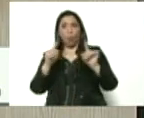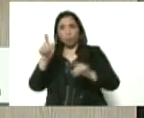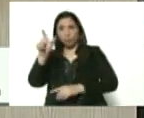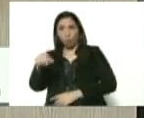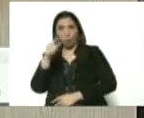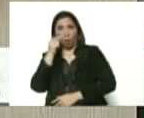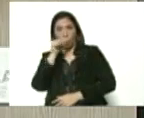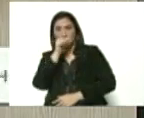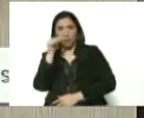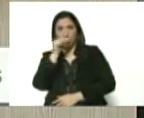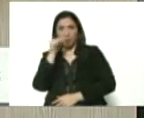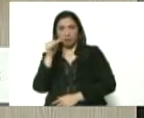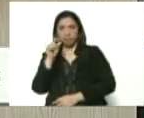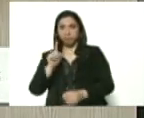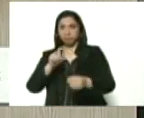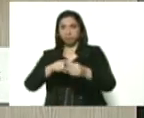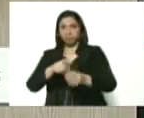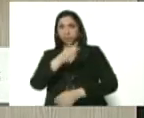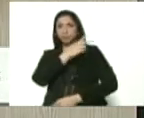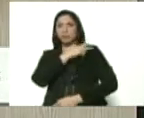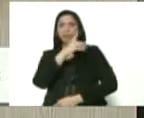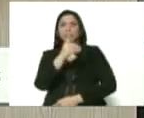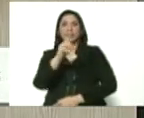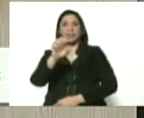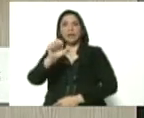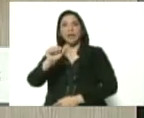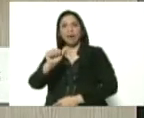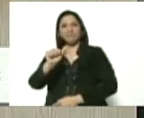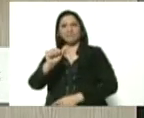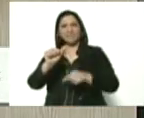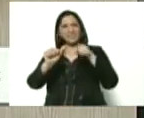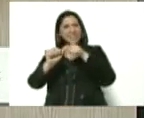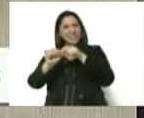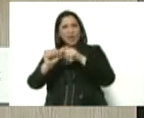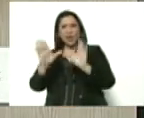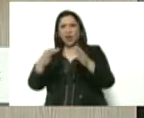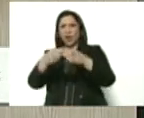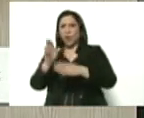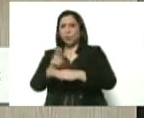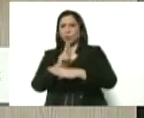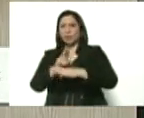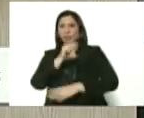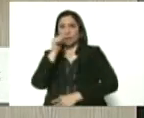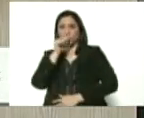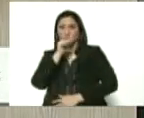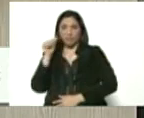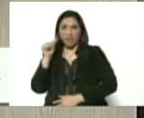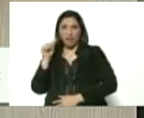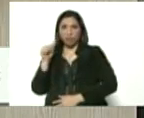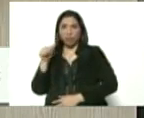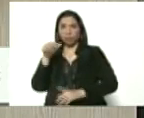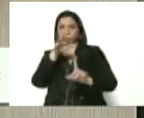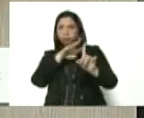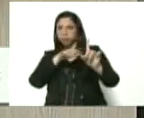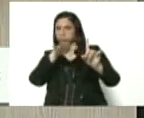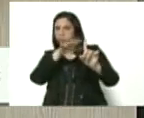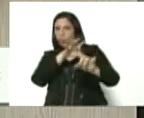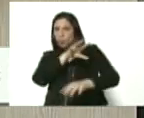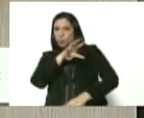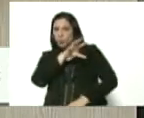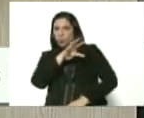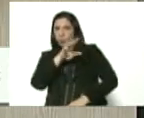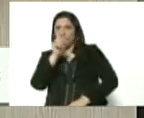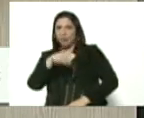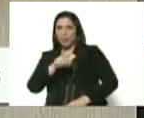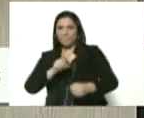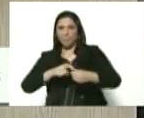narcotraficante, agente de la DEA. Es un elemento común que la DEA utiliza a narcotraficantes, a los que chantajea, a los que soborna y a los que